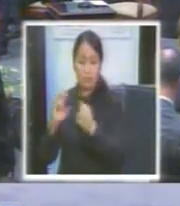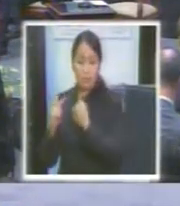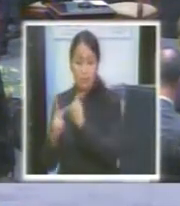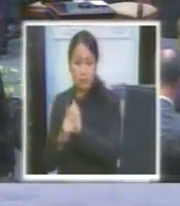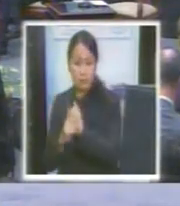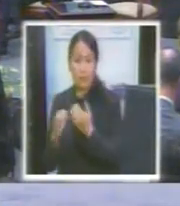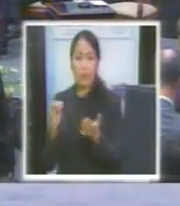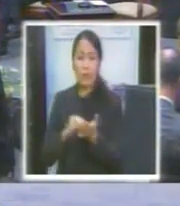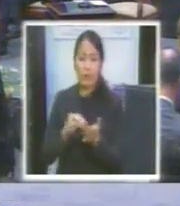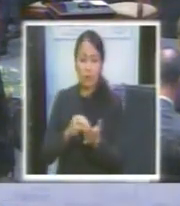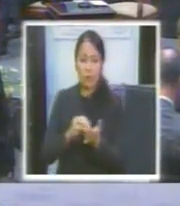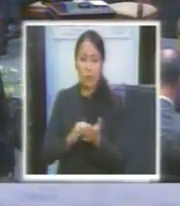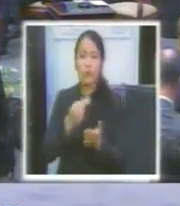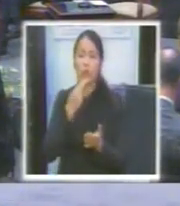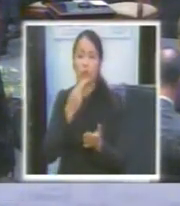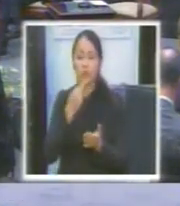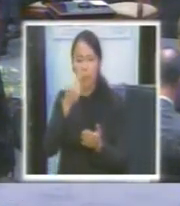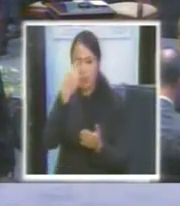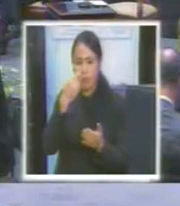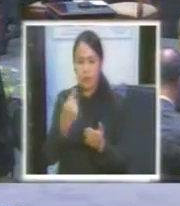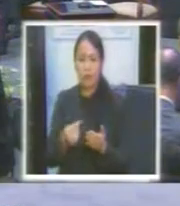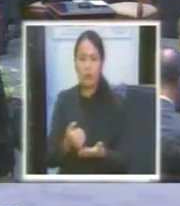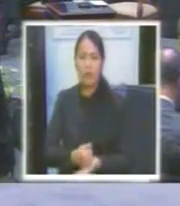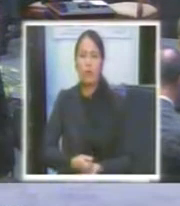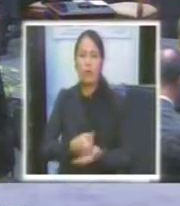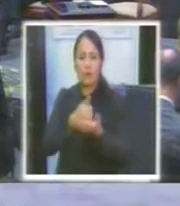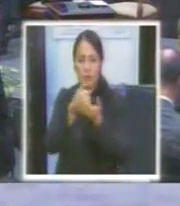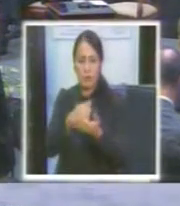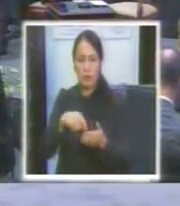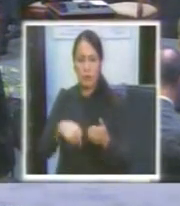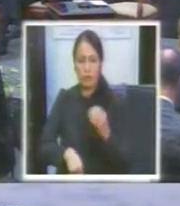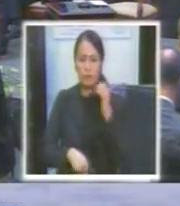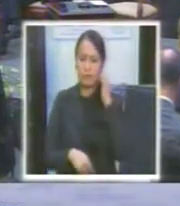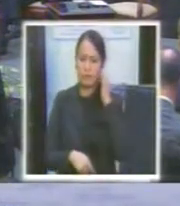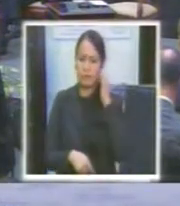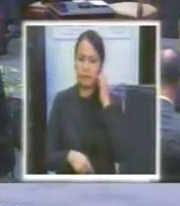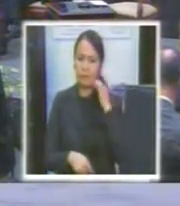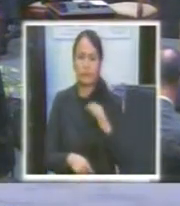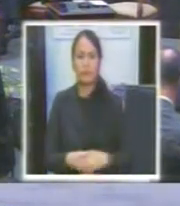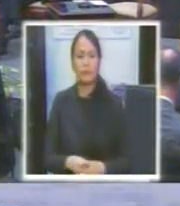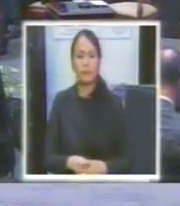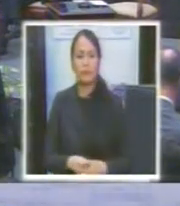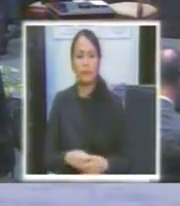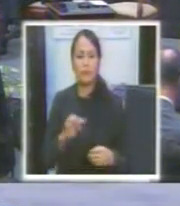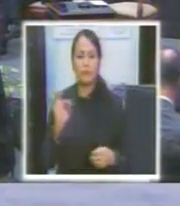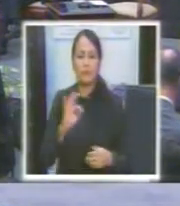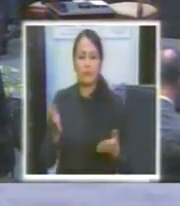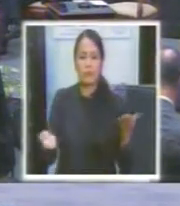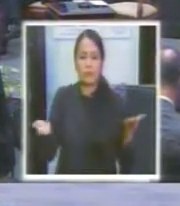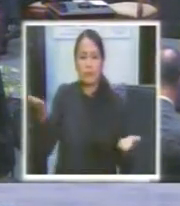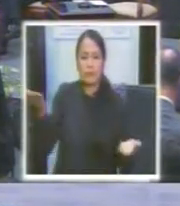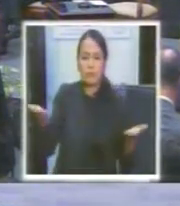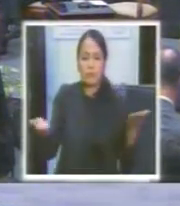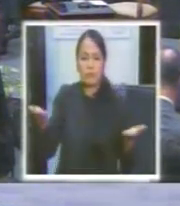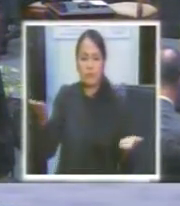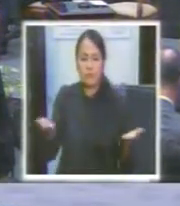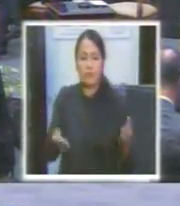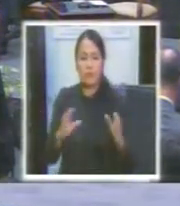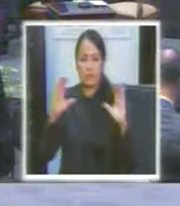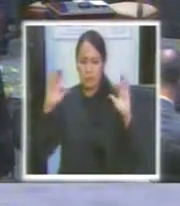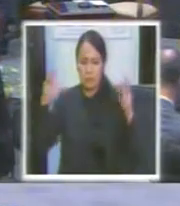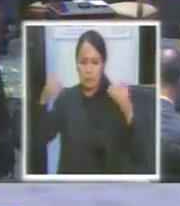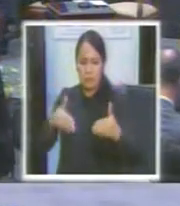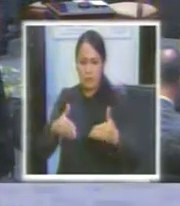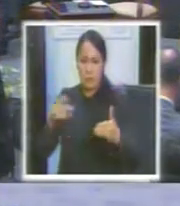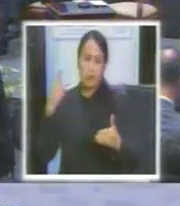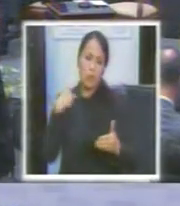aún puede servir para ampliar el margen de autodeterminación nacional de México en cuanto contrapeso a la excesiva concentración